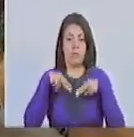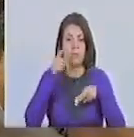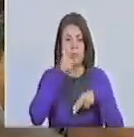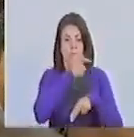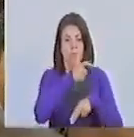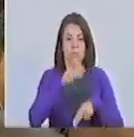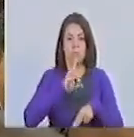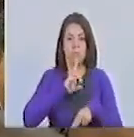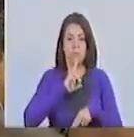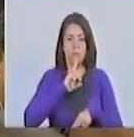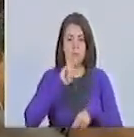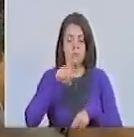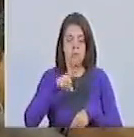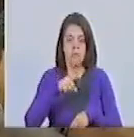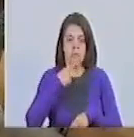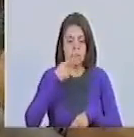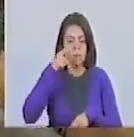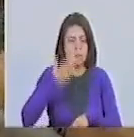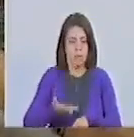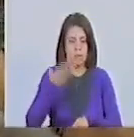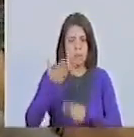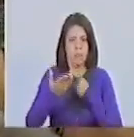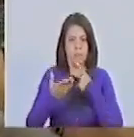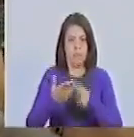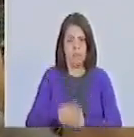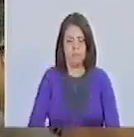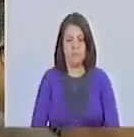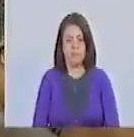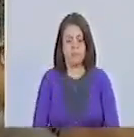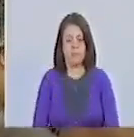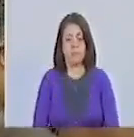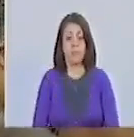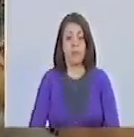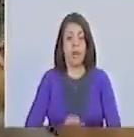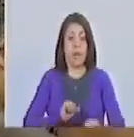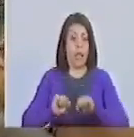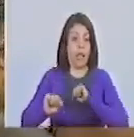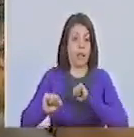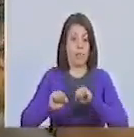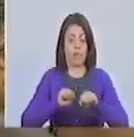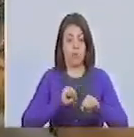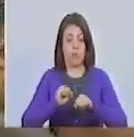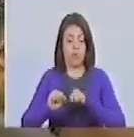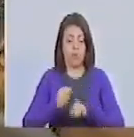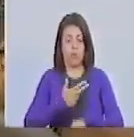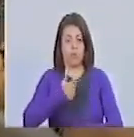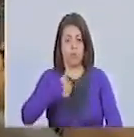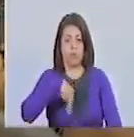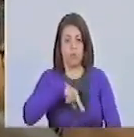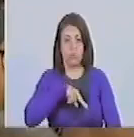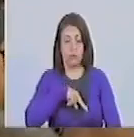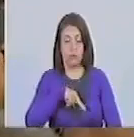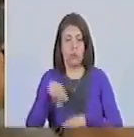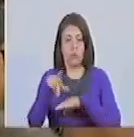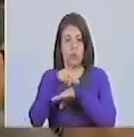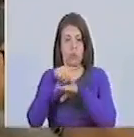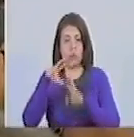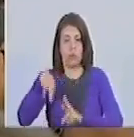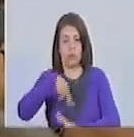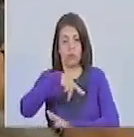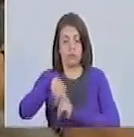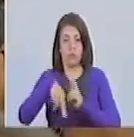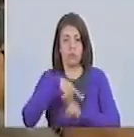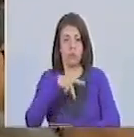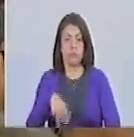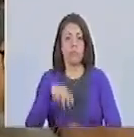pueblo hondureño. Hay que resaltar la actuación de nuestro gobierno